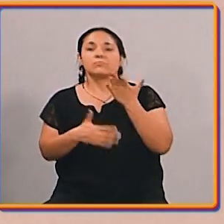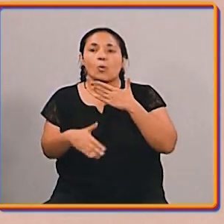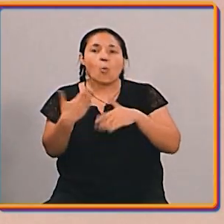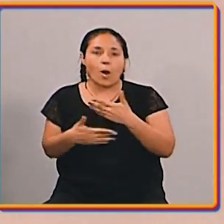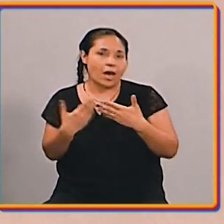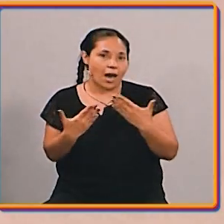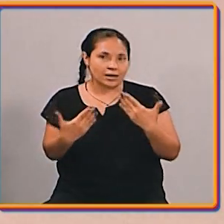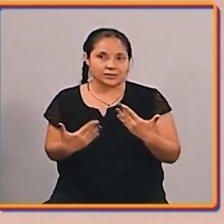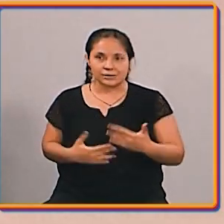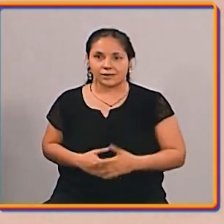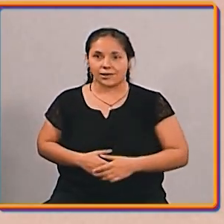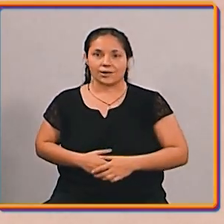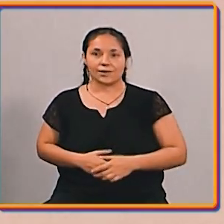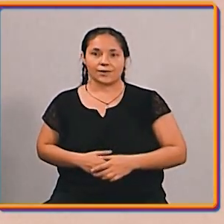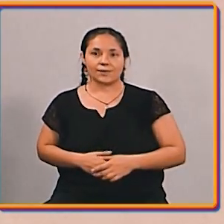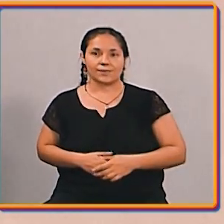opciones al momento de jugar.